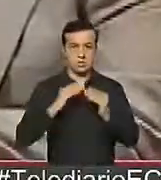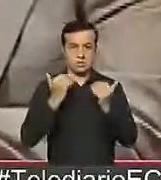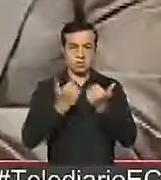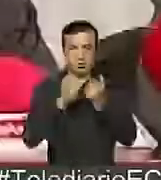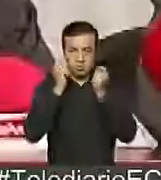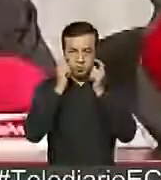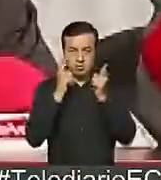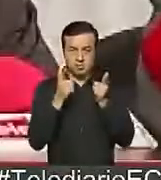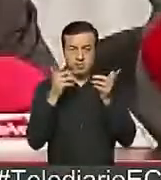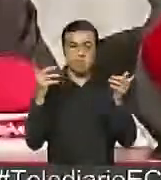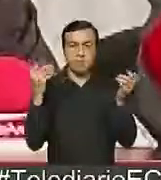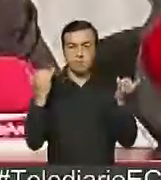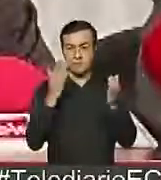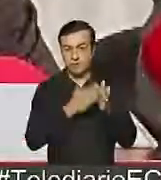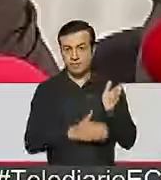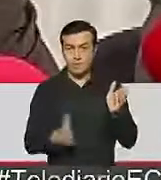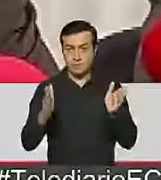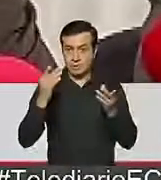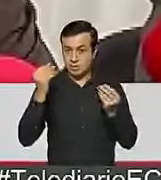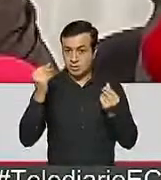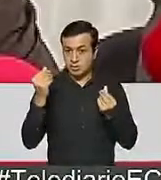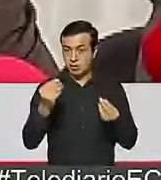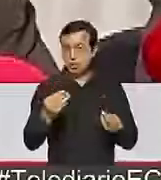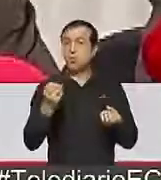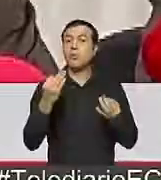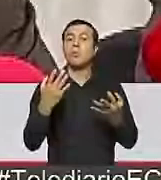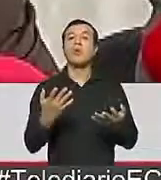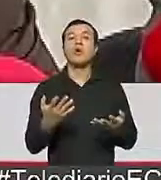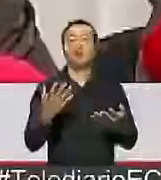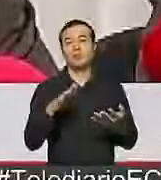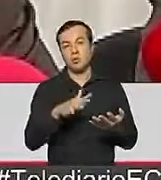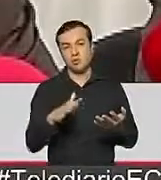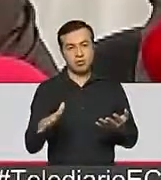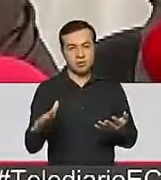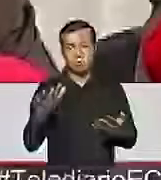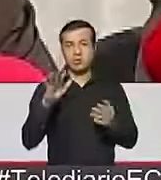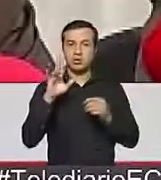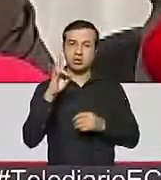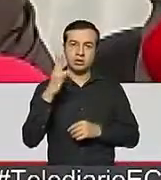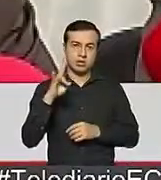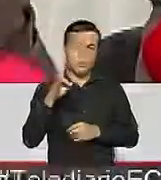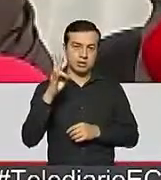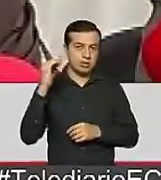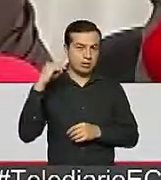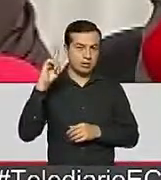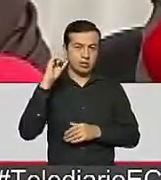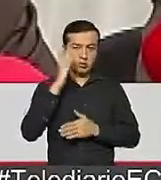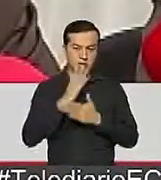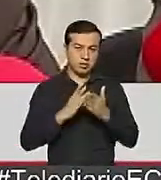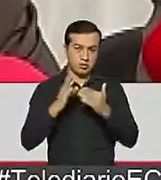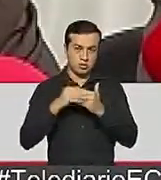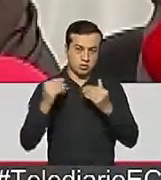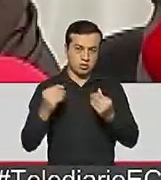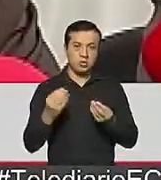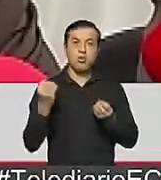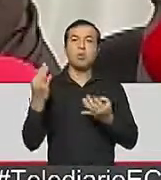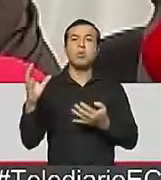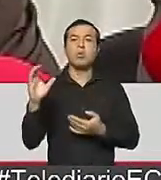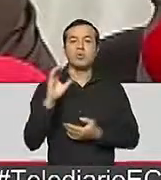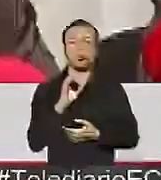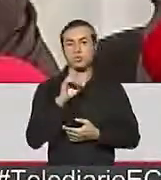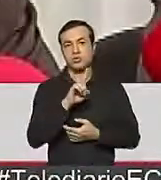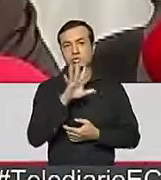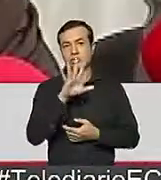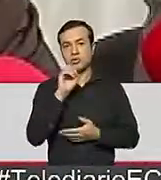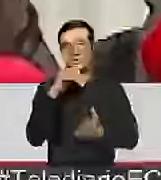Interventora. En este año, para inversión, se había asignado alrededor de 17 millones y medio. Hemos recibido